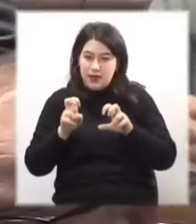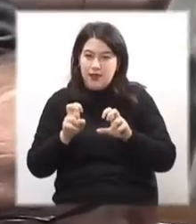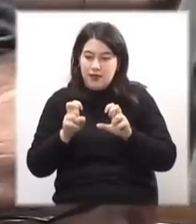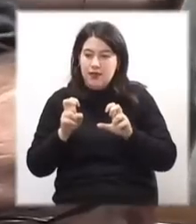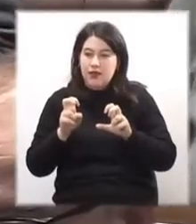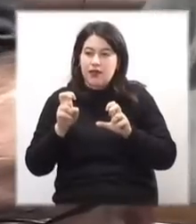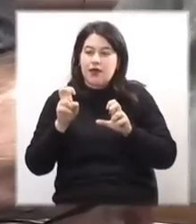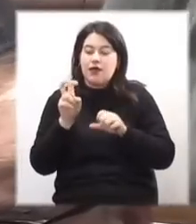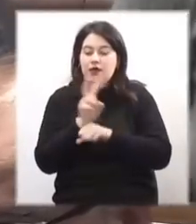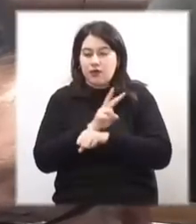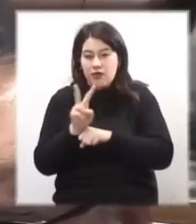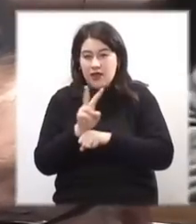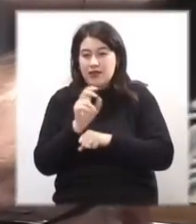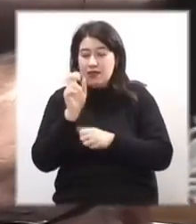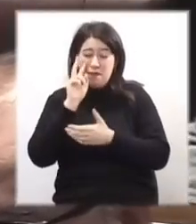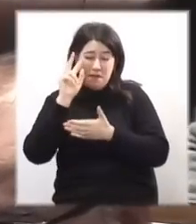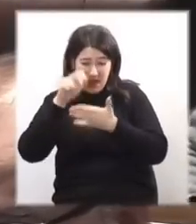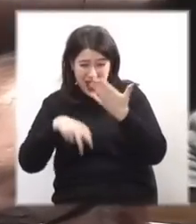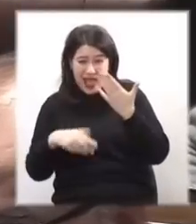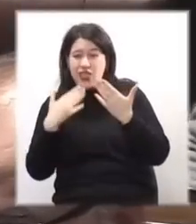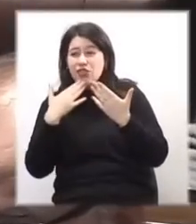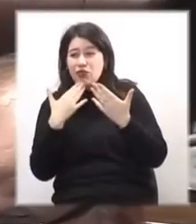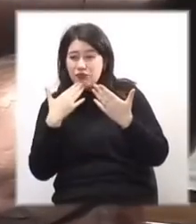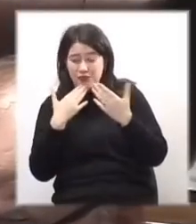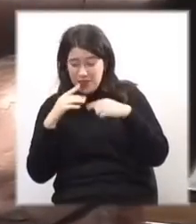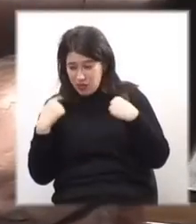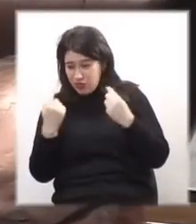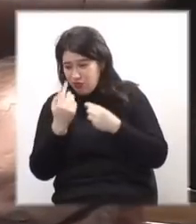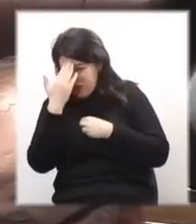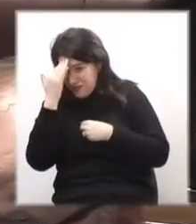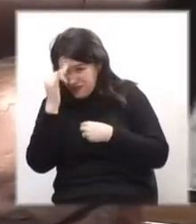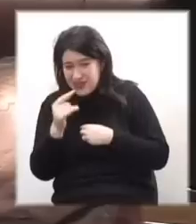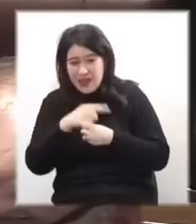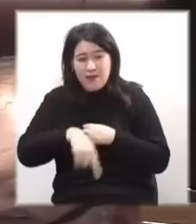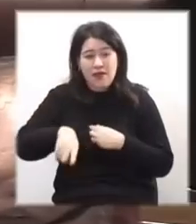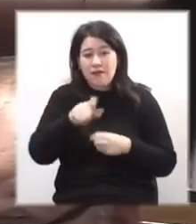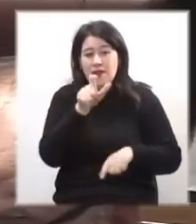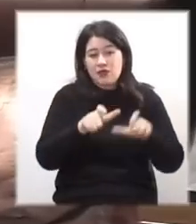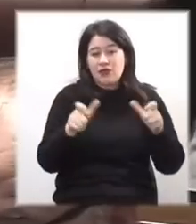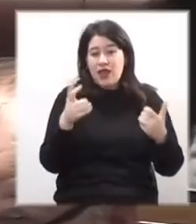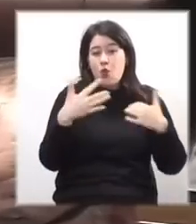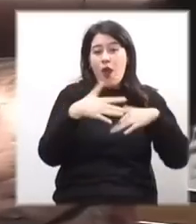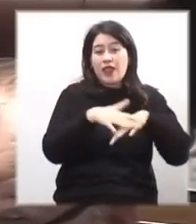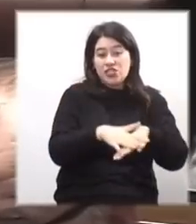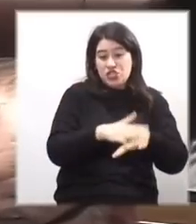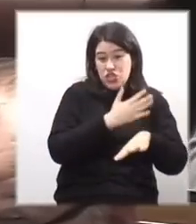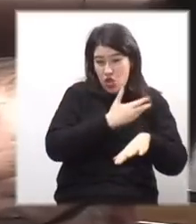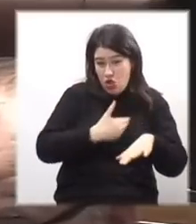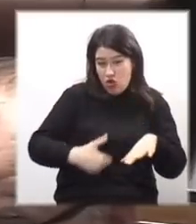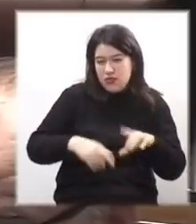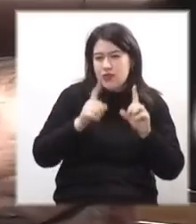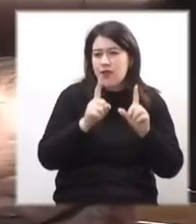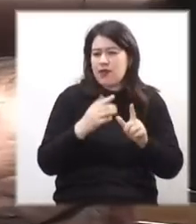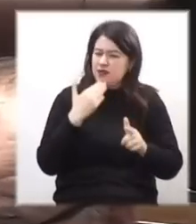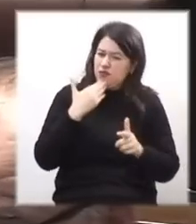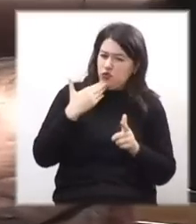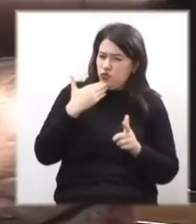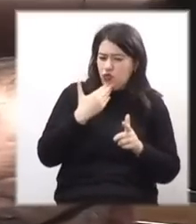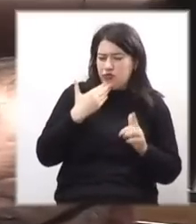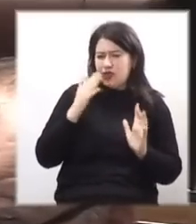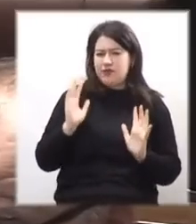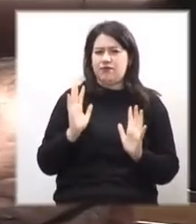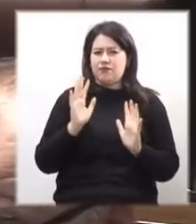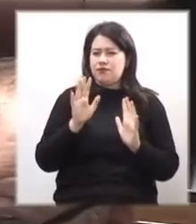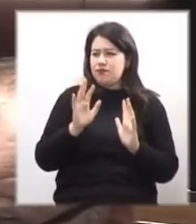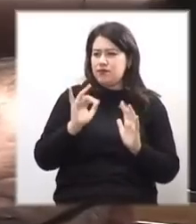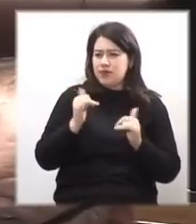genera muchas dudas, no solo al Frente Amplio, sino a los propios socios de la coalición que con sus representantes allí le han manifestado